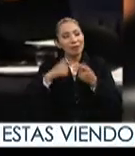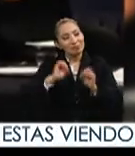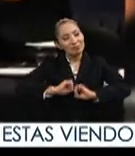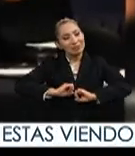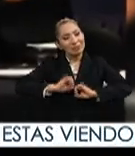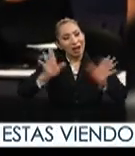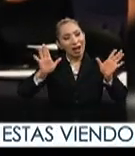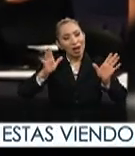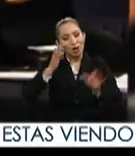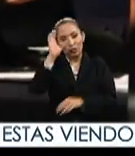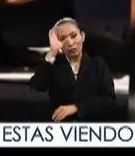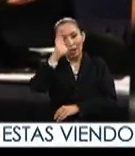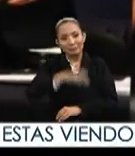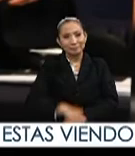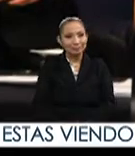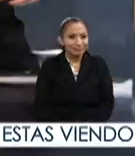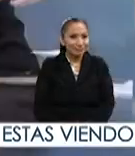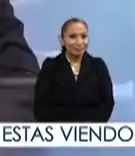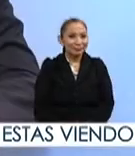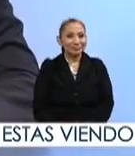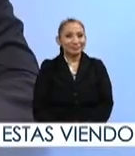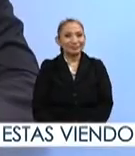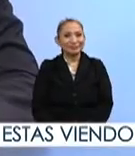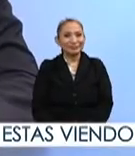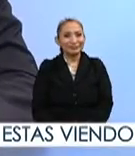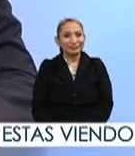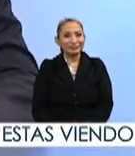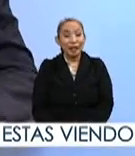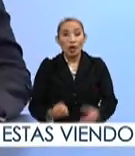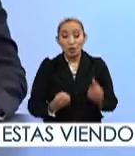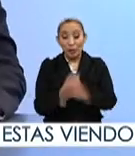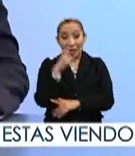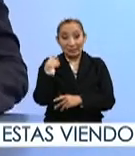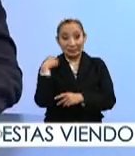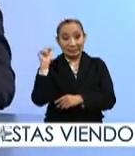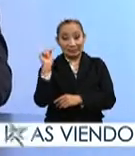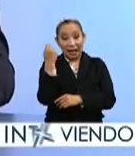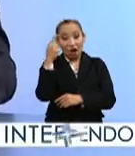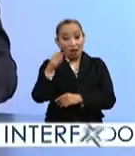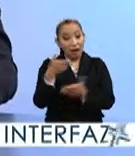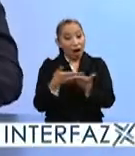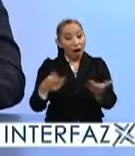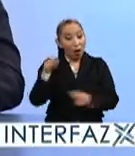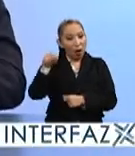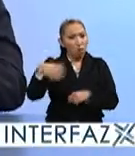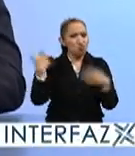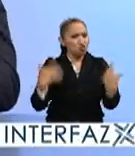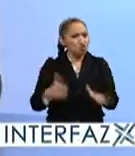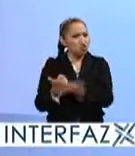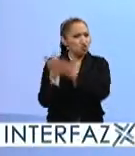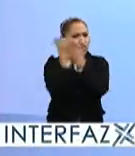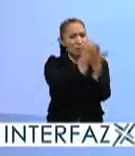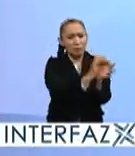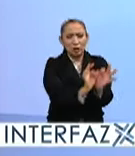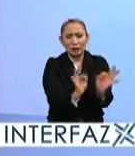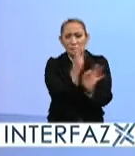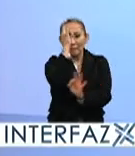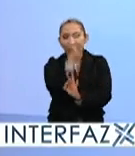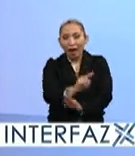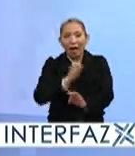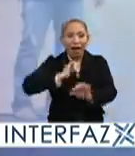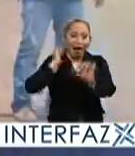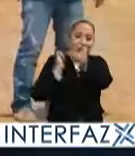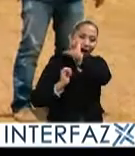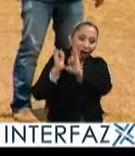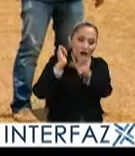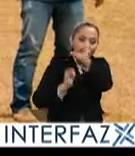por supuesto, cultural. Y las nuevas tecnologías se han convertido en herramientas esenciales para la